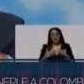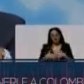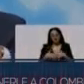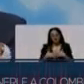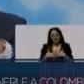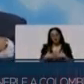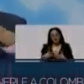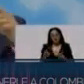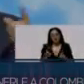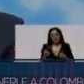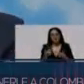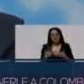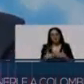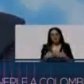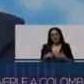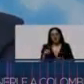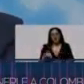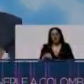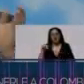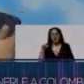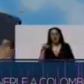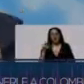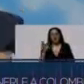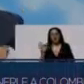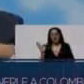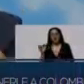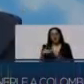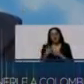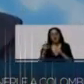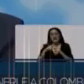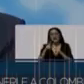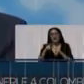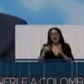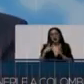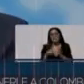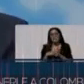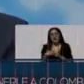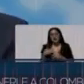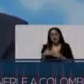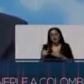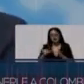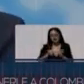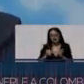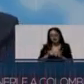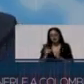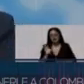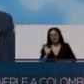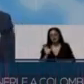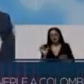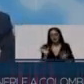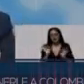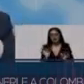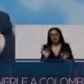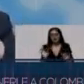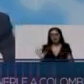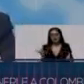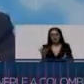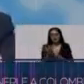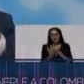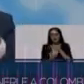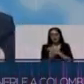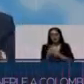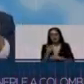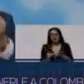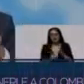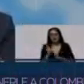Entonces, para condenar ese fenómeno de Italia, se dice que es extrema derecha. Extrema derecha porque se